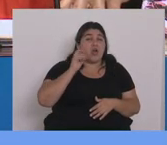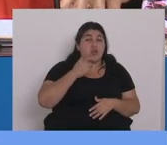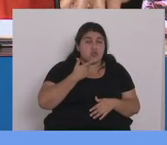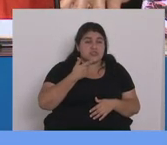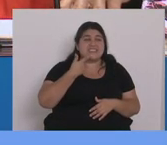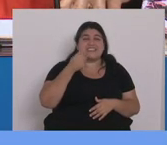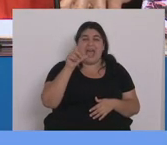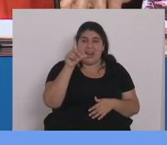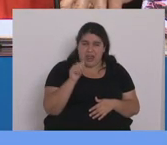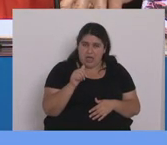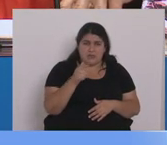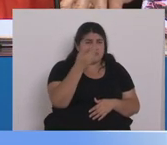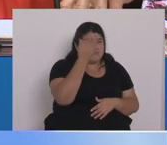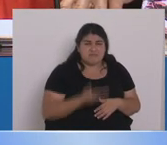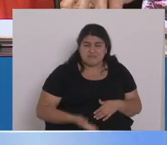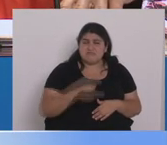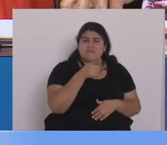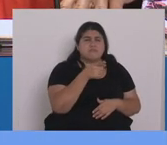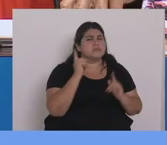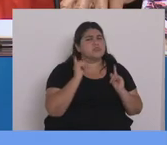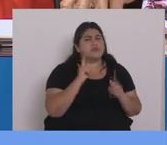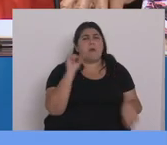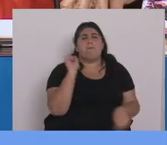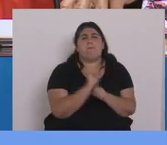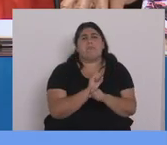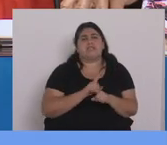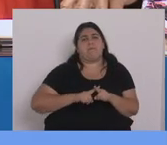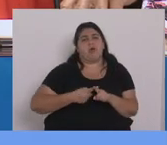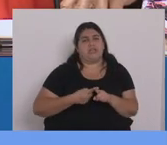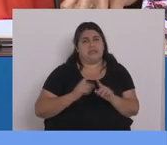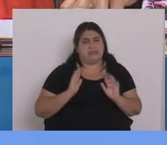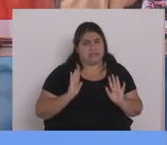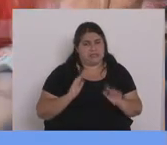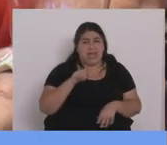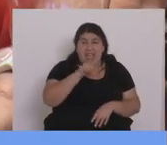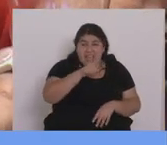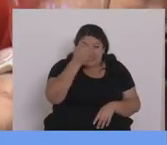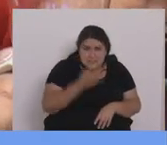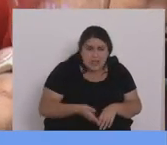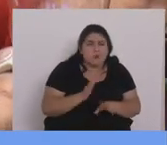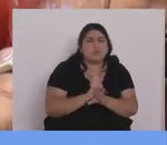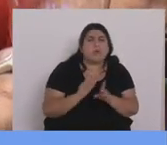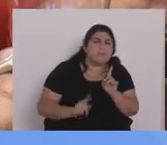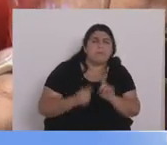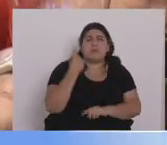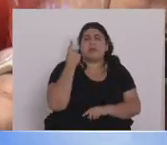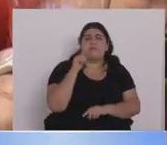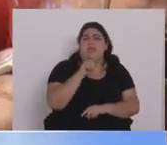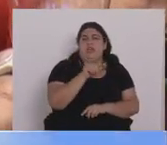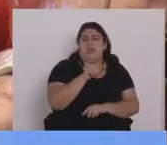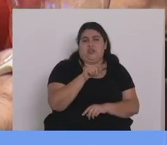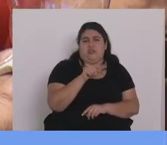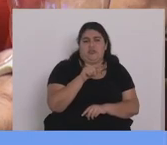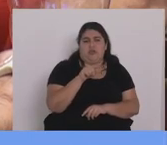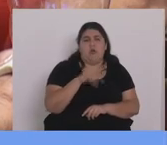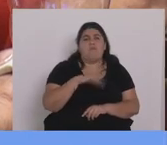fue y sigue siendo una presa política. Fue el experimento, el primer experimento de